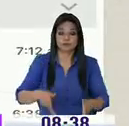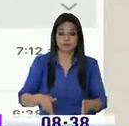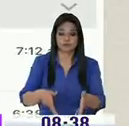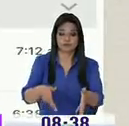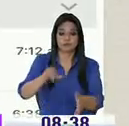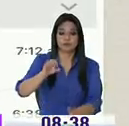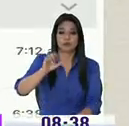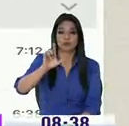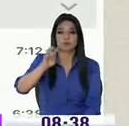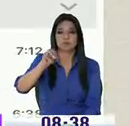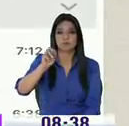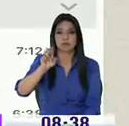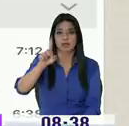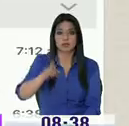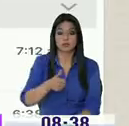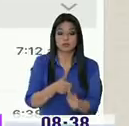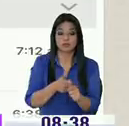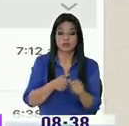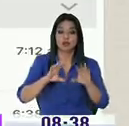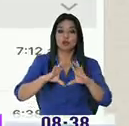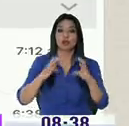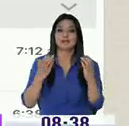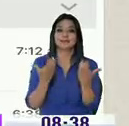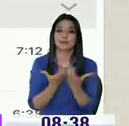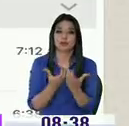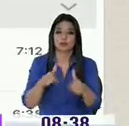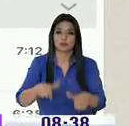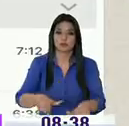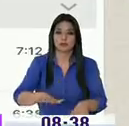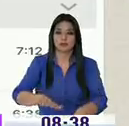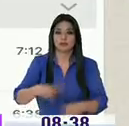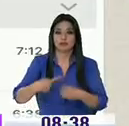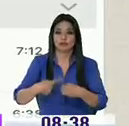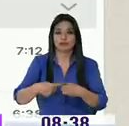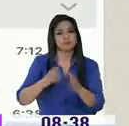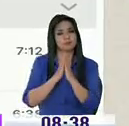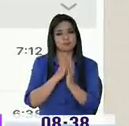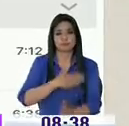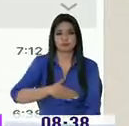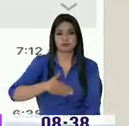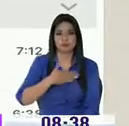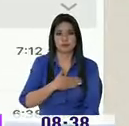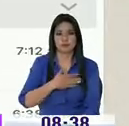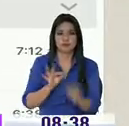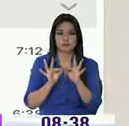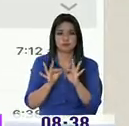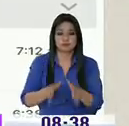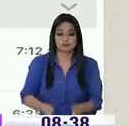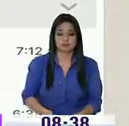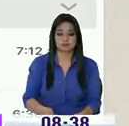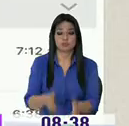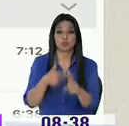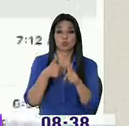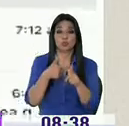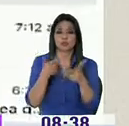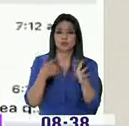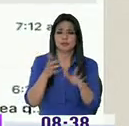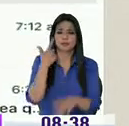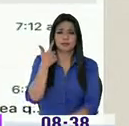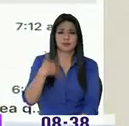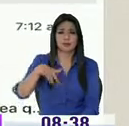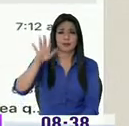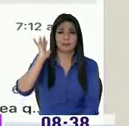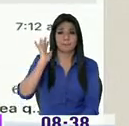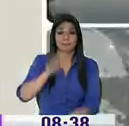Olmedo, frente al Coliseo Julio César Hidalgo, en el centro de Quito. Por favor, autoridades, reparar la calle urgentemente, que ya ha pasado mucho tiempo